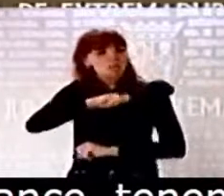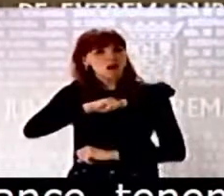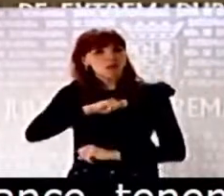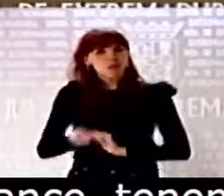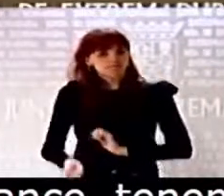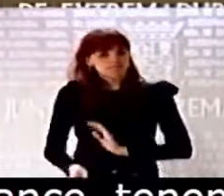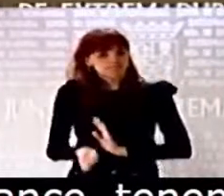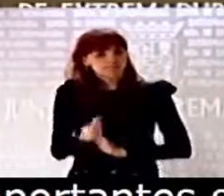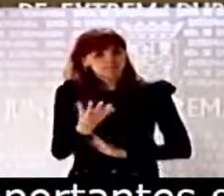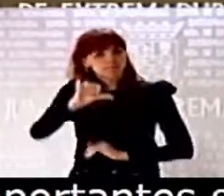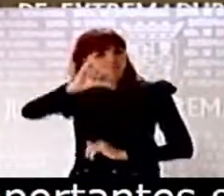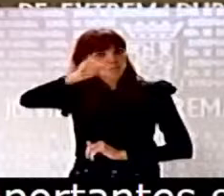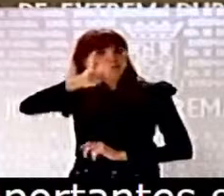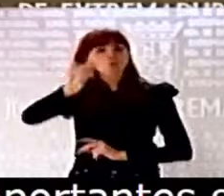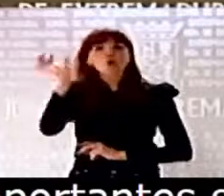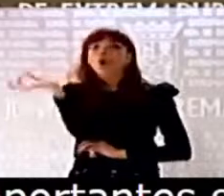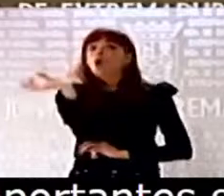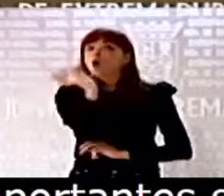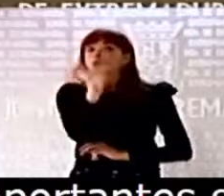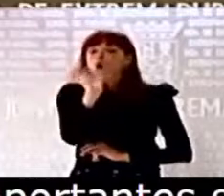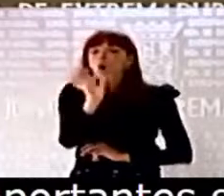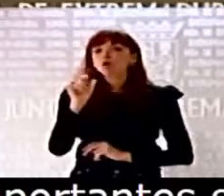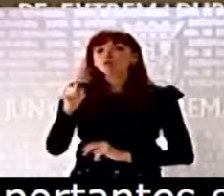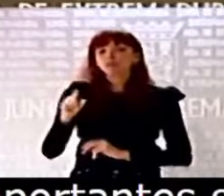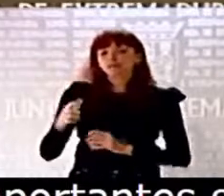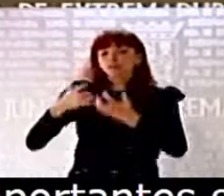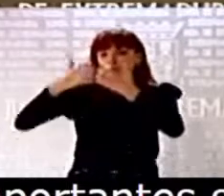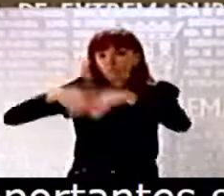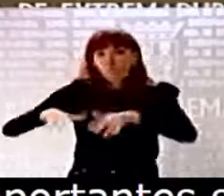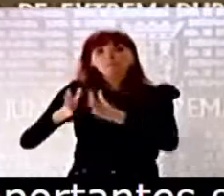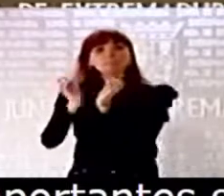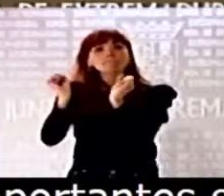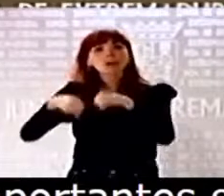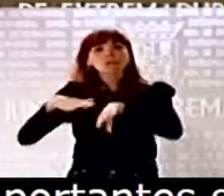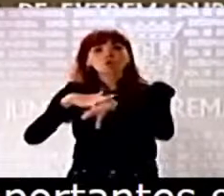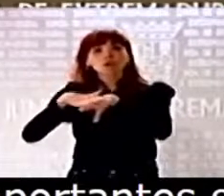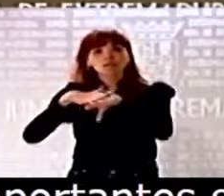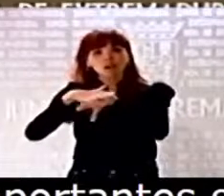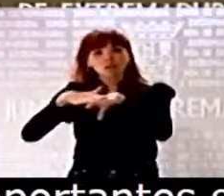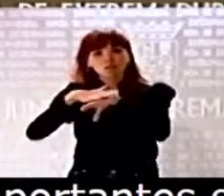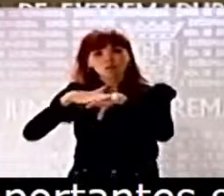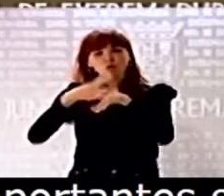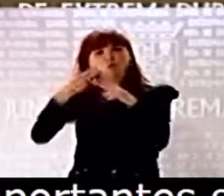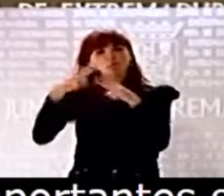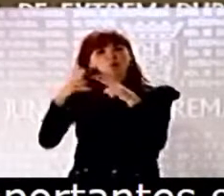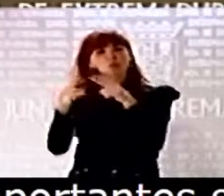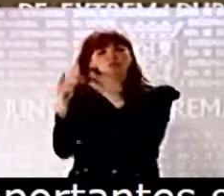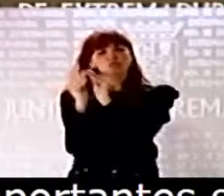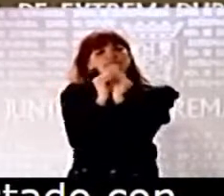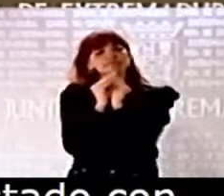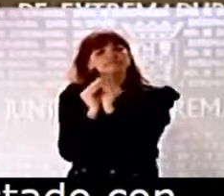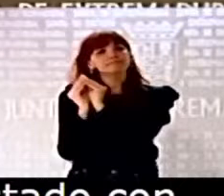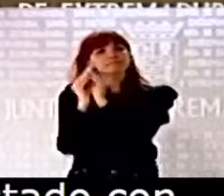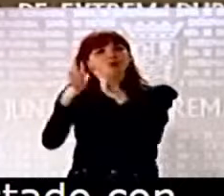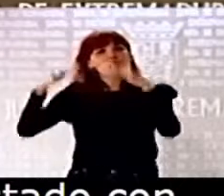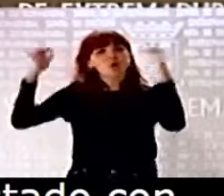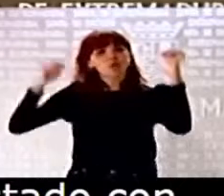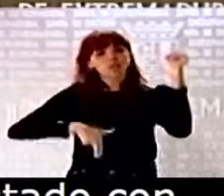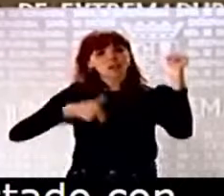puso en marcha el productivo instrumento Pacto de Estado por acuerdo de todas las fuerzas políticas en las Cortes